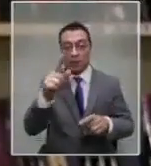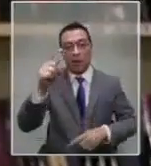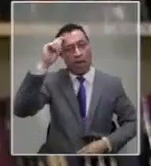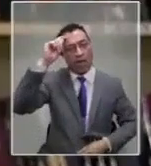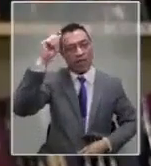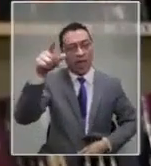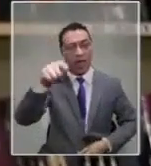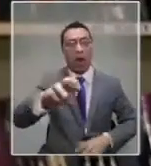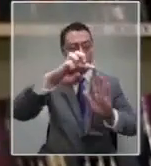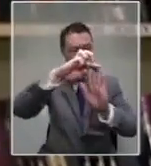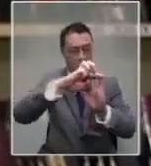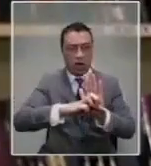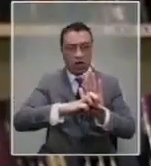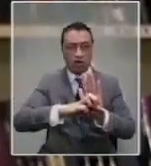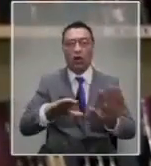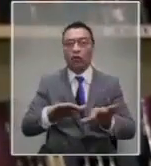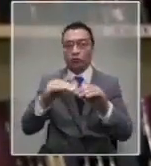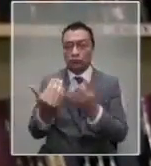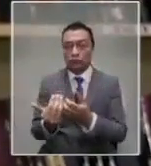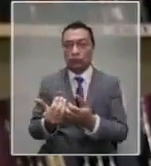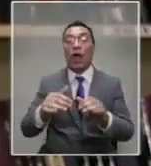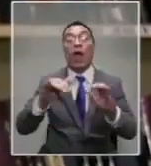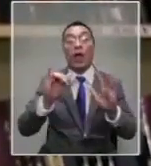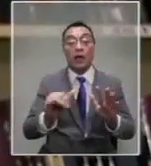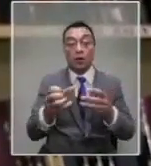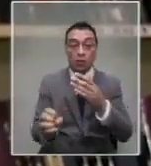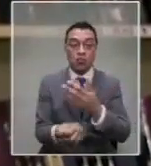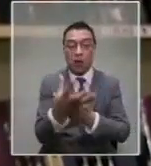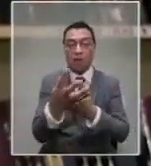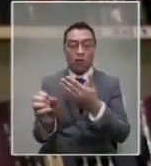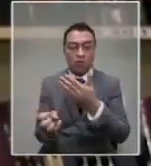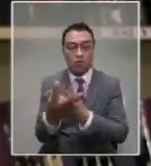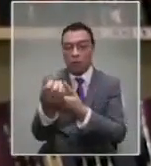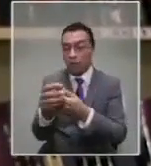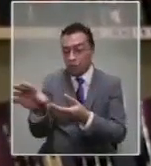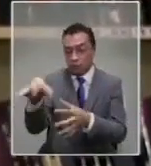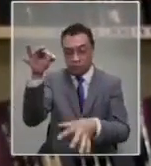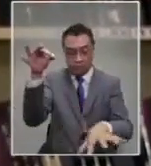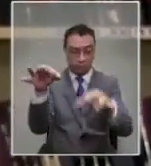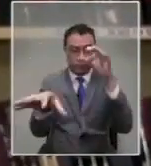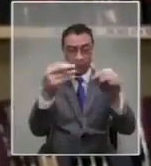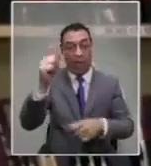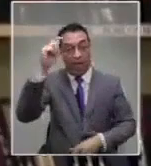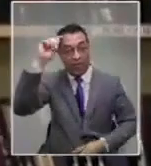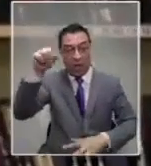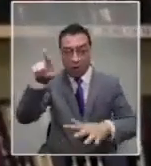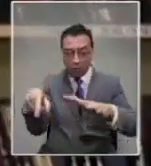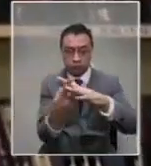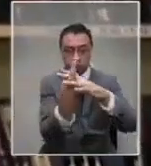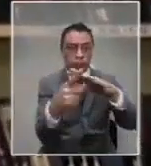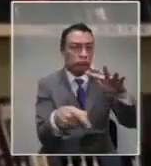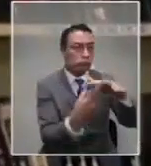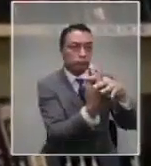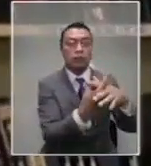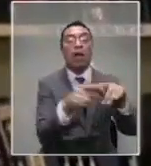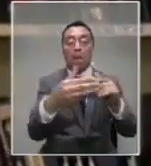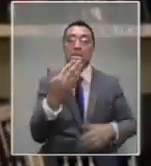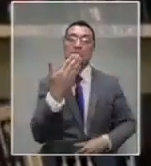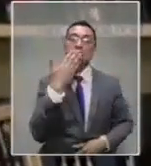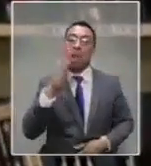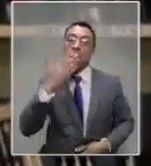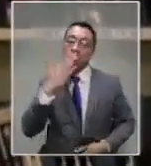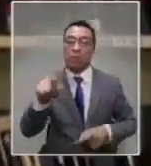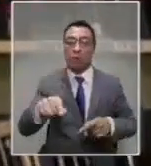ahí salen las ideas, salen los proyectos, salen los nuevos, las iniciativas que van a